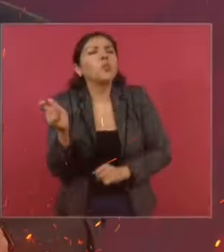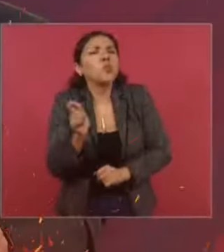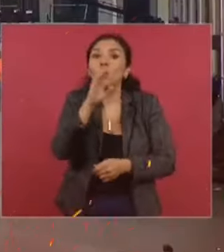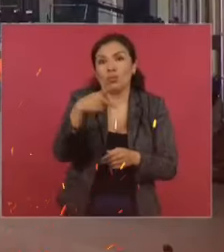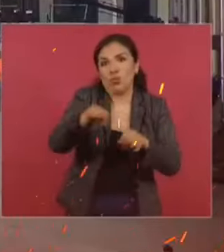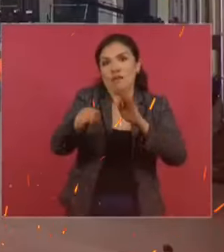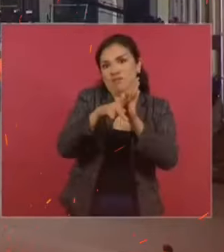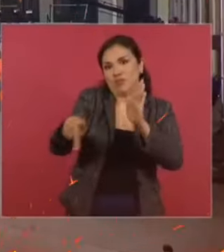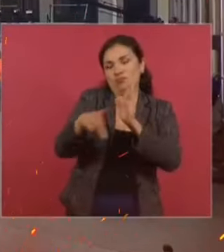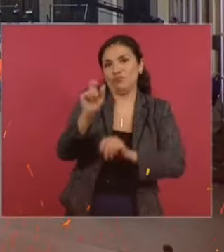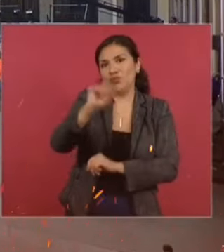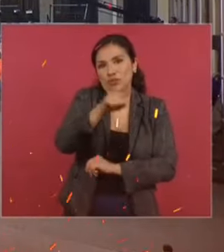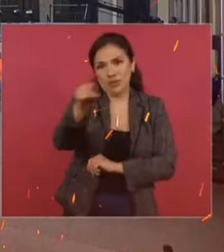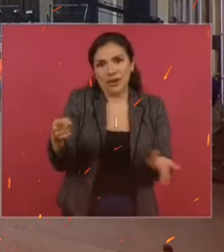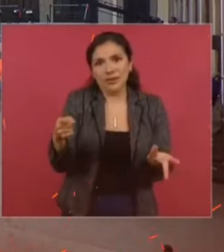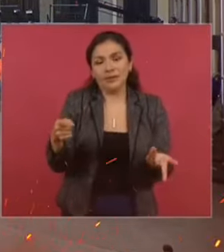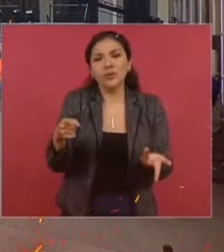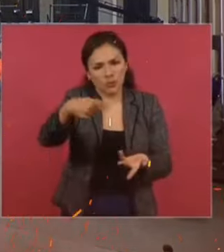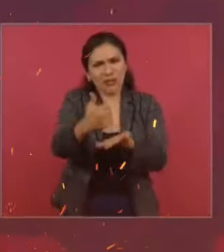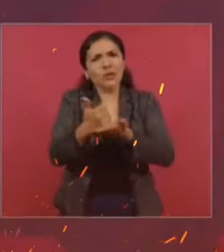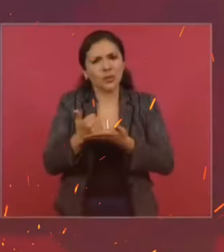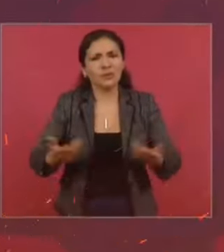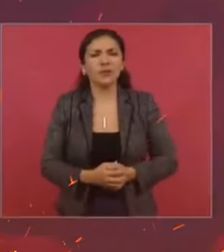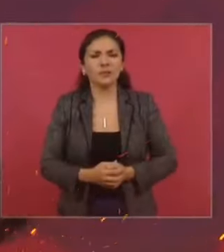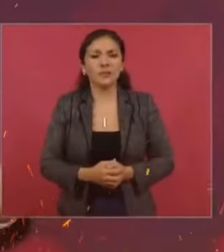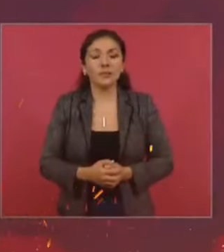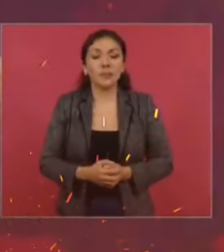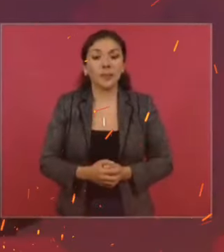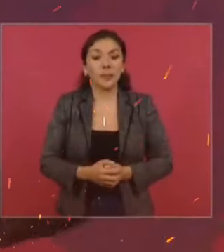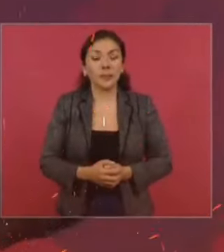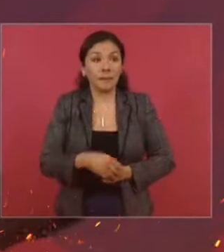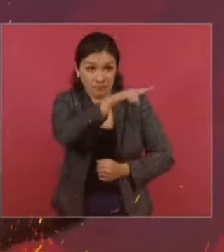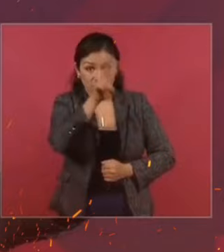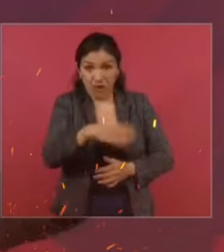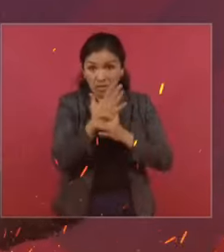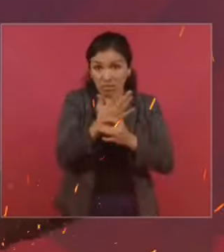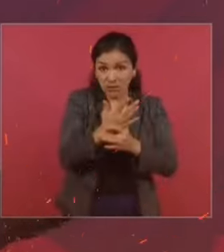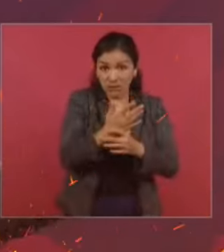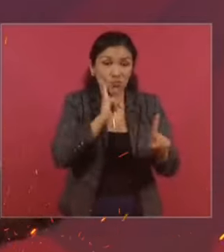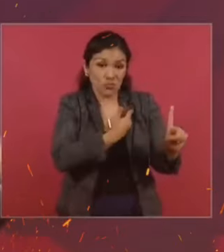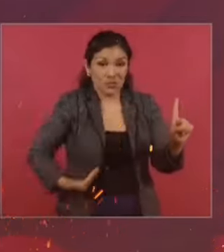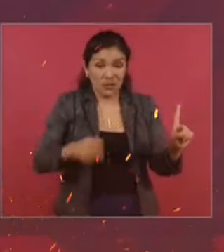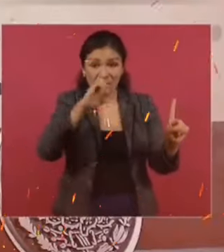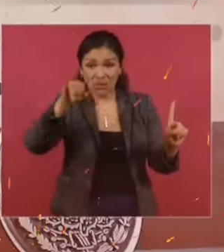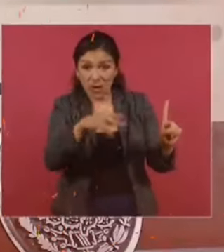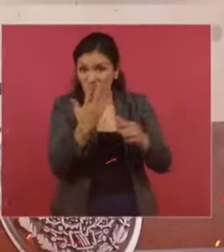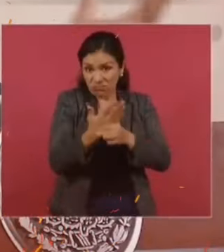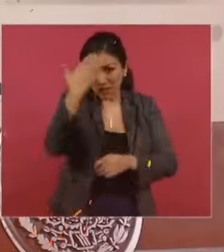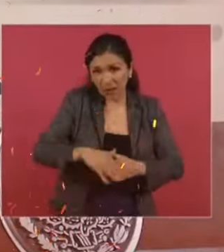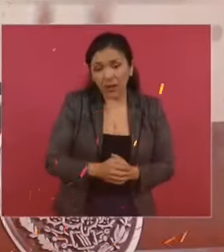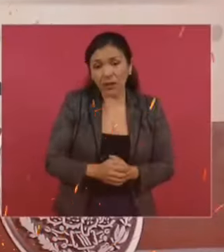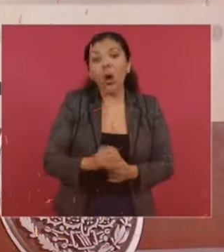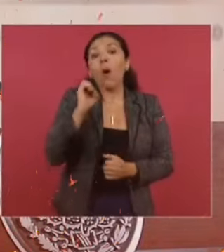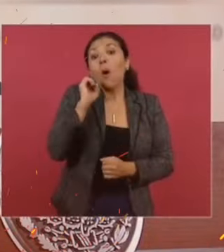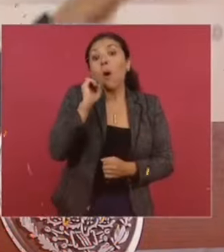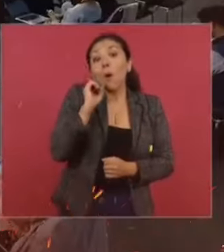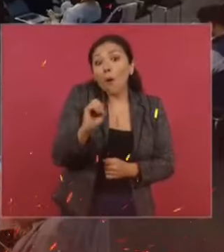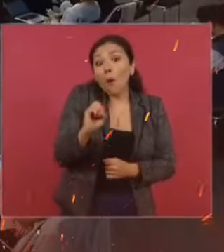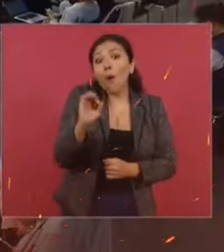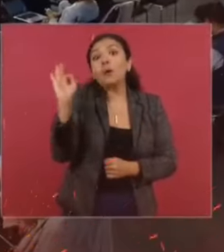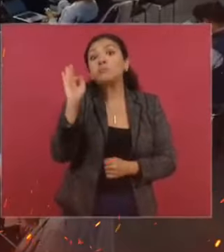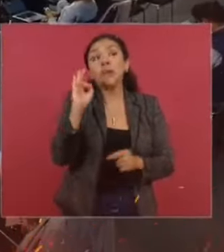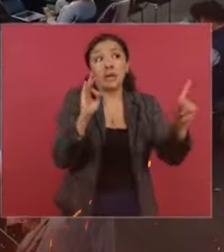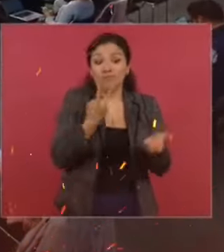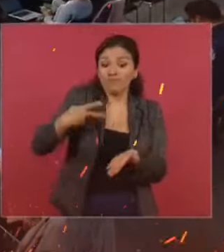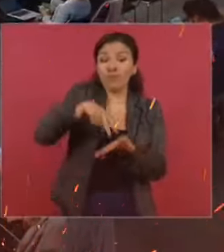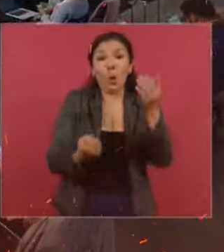Suprema Corte? Ayúdenme. Si habla de eso, bueno, mejor es que llegó ella y como